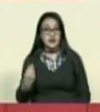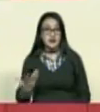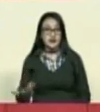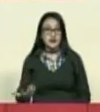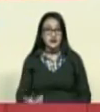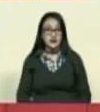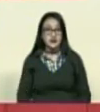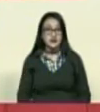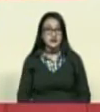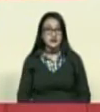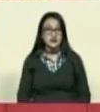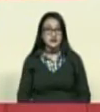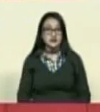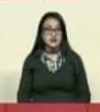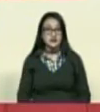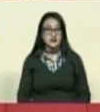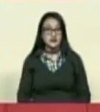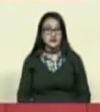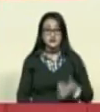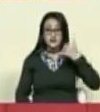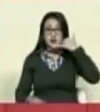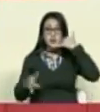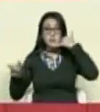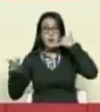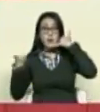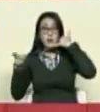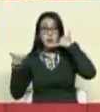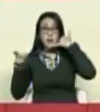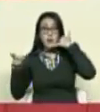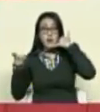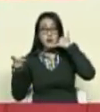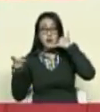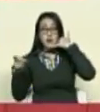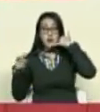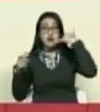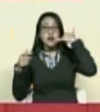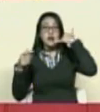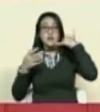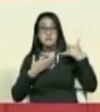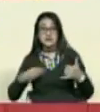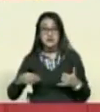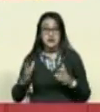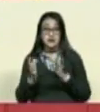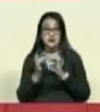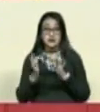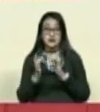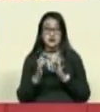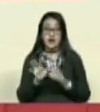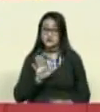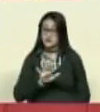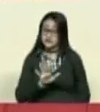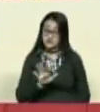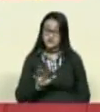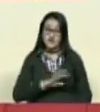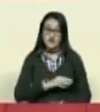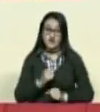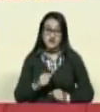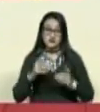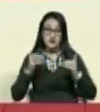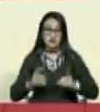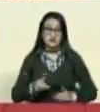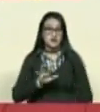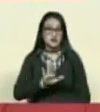Sí, él disparaba con la otra mano y hablaba conmigo con esta. Así es la moral, la fuerza, la